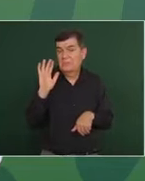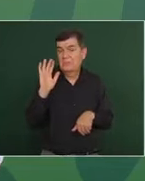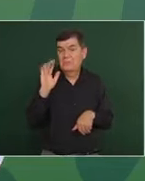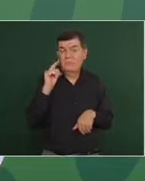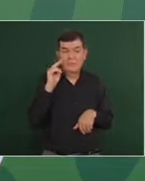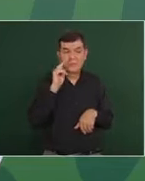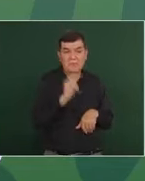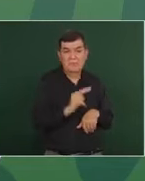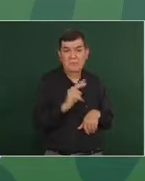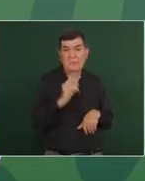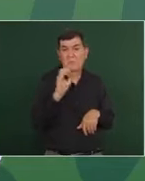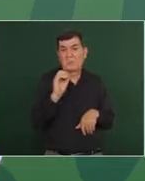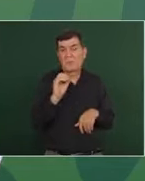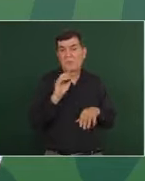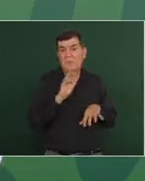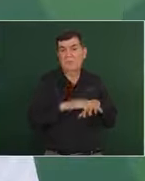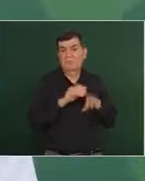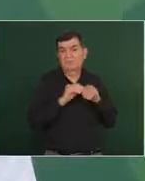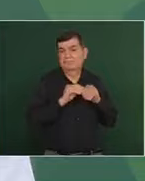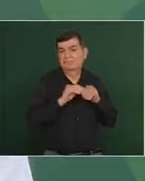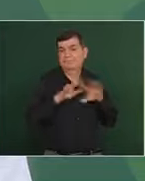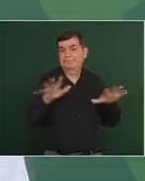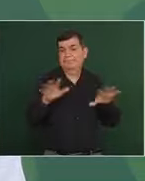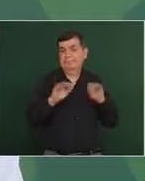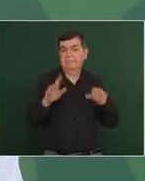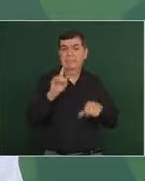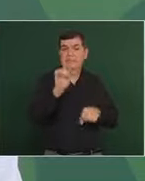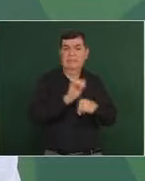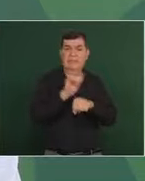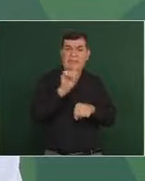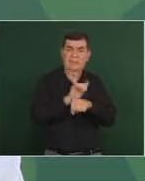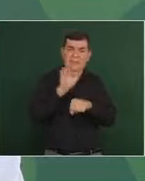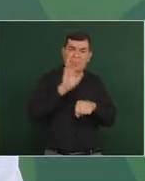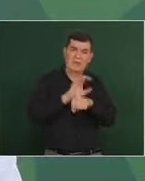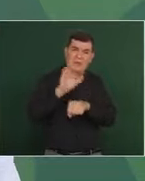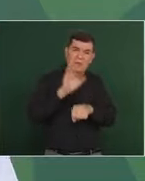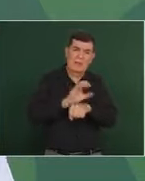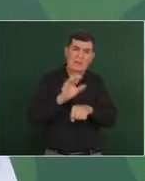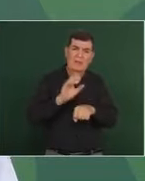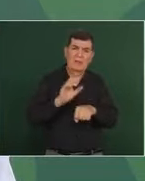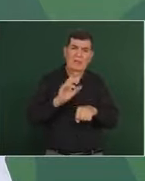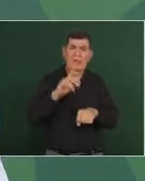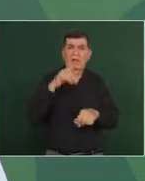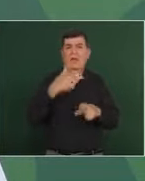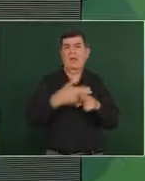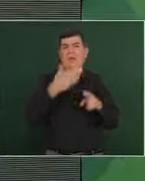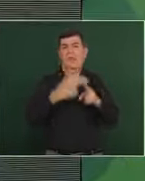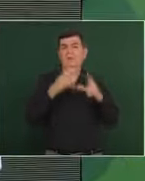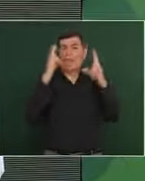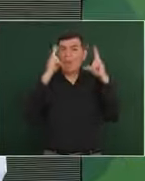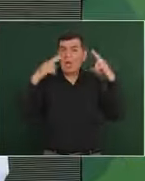lo vieron o se reprodujo en Argentina, en Colombia, hasta en Holanda.